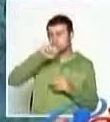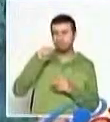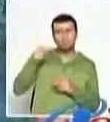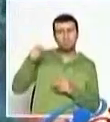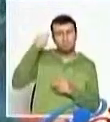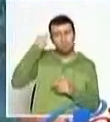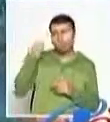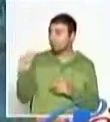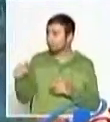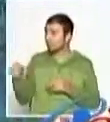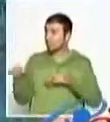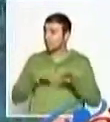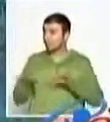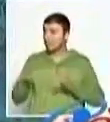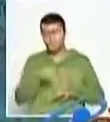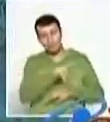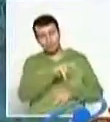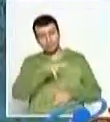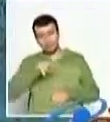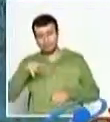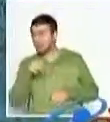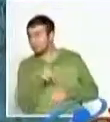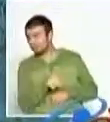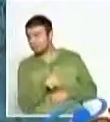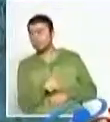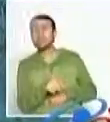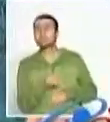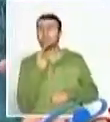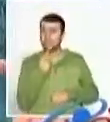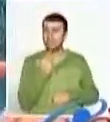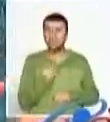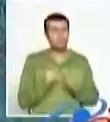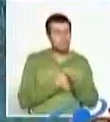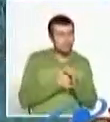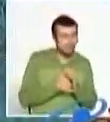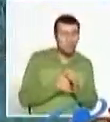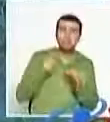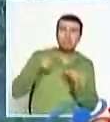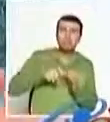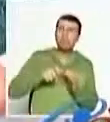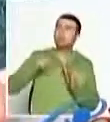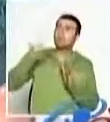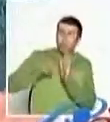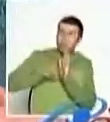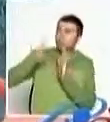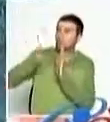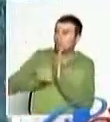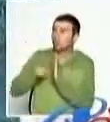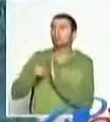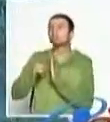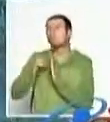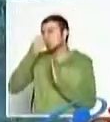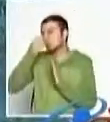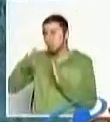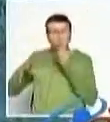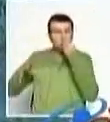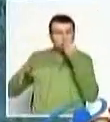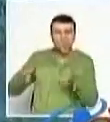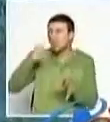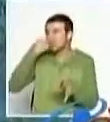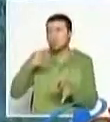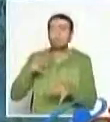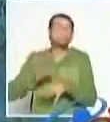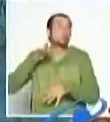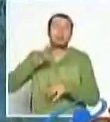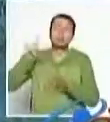con la piscina, y es que las células, pues, ¿de qué se tienen que alimentar? Entonces, de toda esa suciedad. Y lo que y el